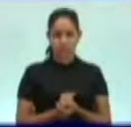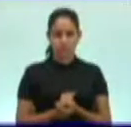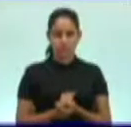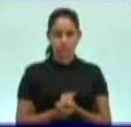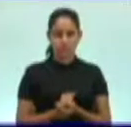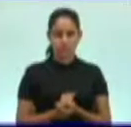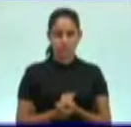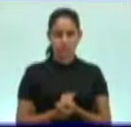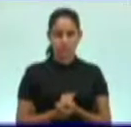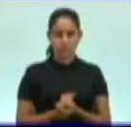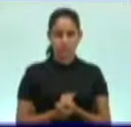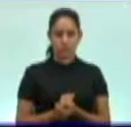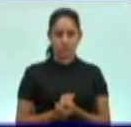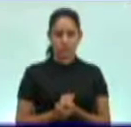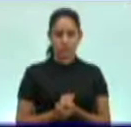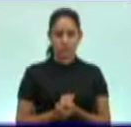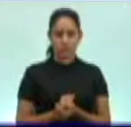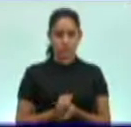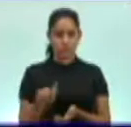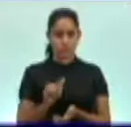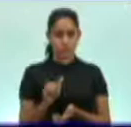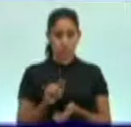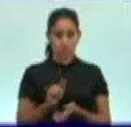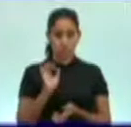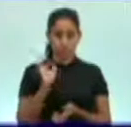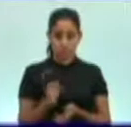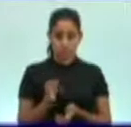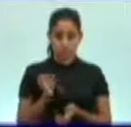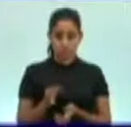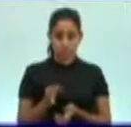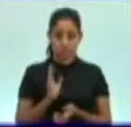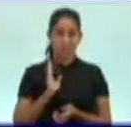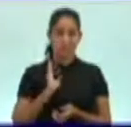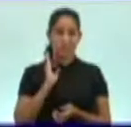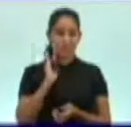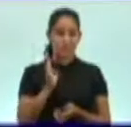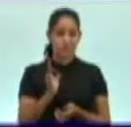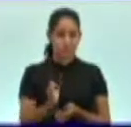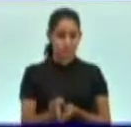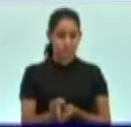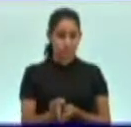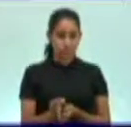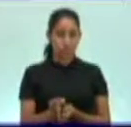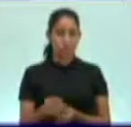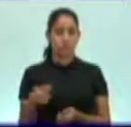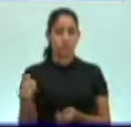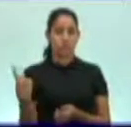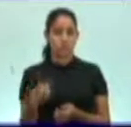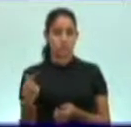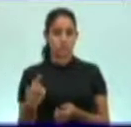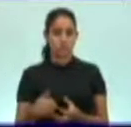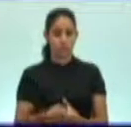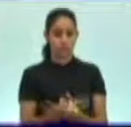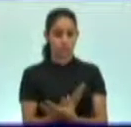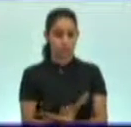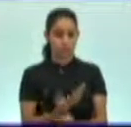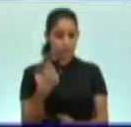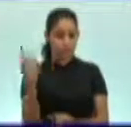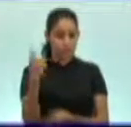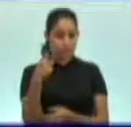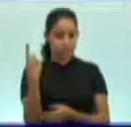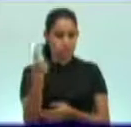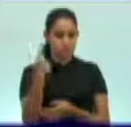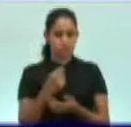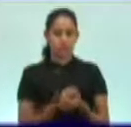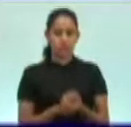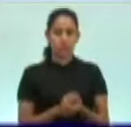Y por supuesto, insistir en el respeto a nuestros símbolos nacionales con los argumentos